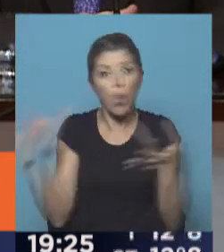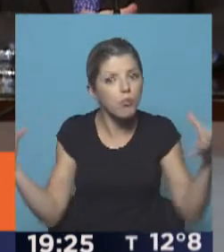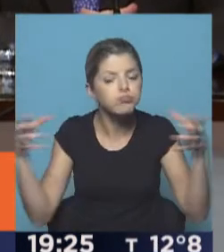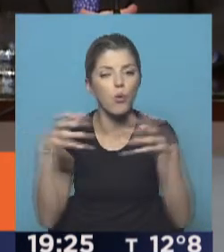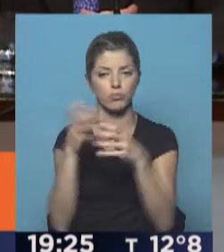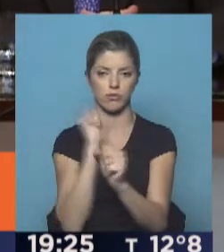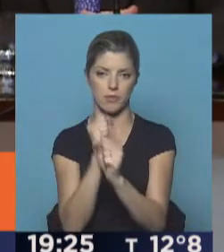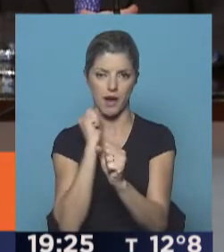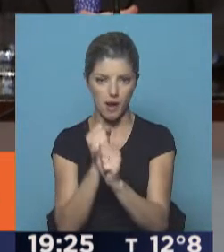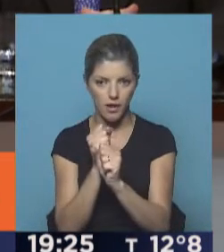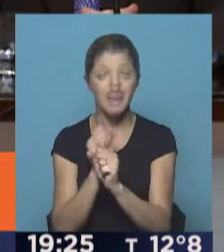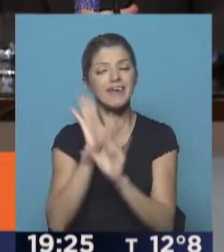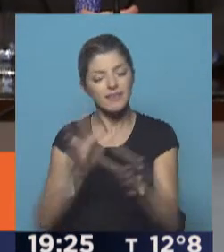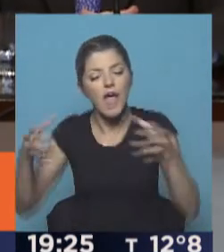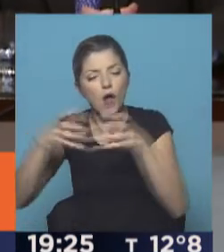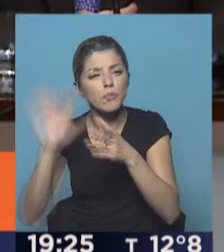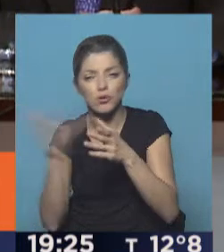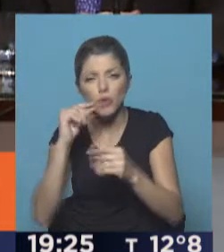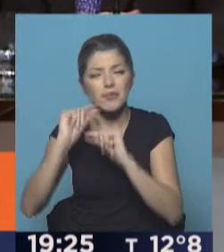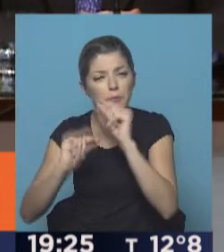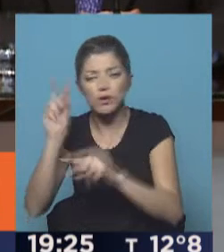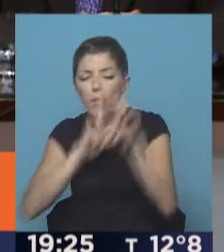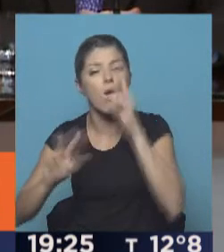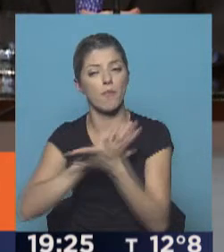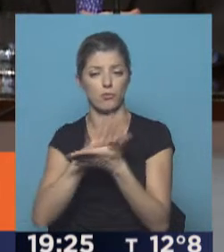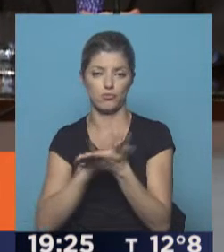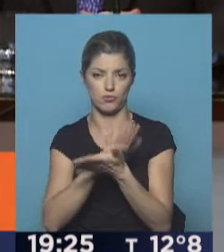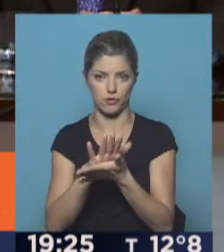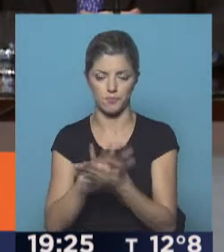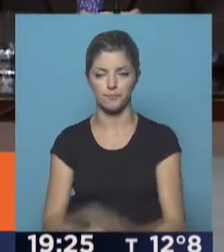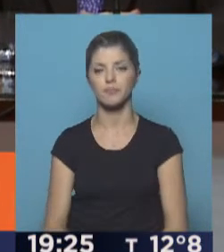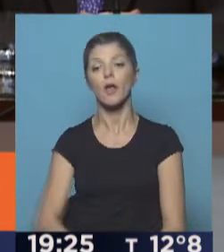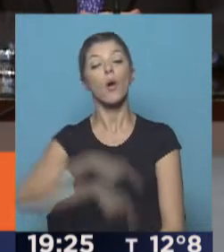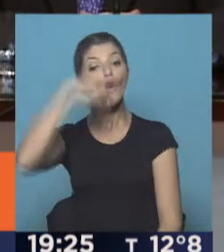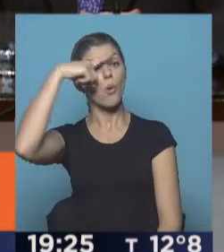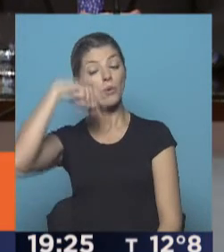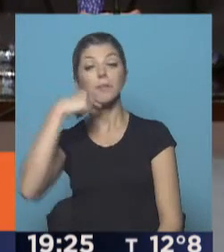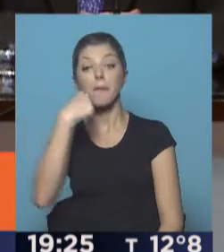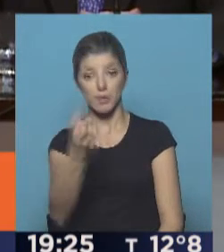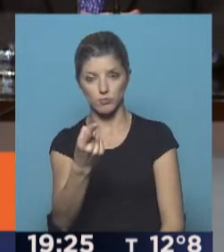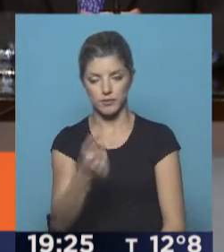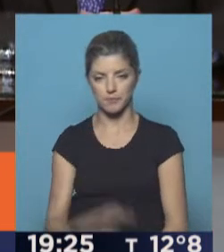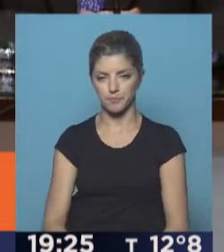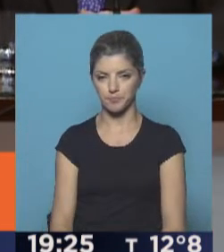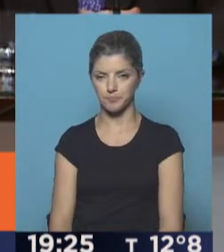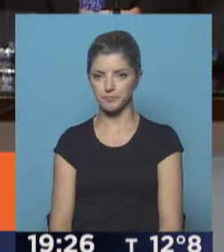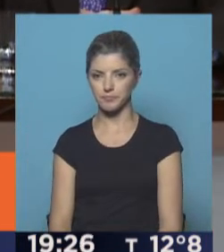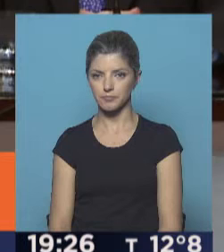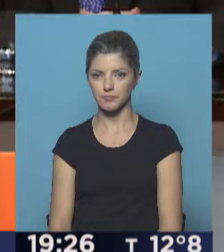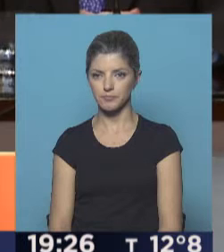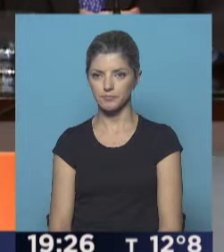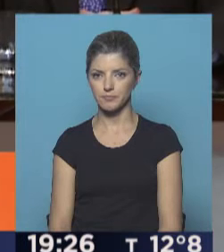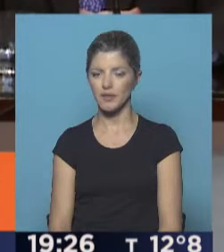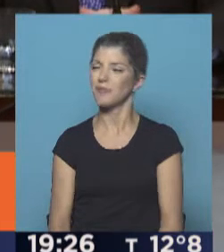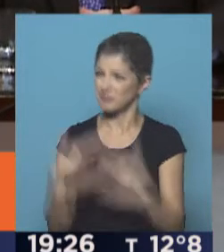ir destrabando minuto a minuto esta situación. Última pregunta. La pregunta sería,